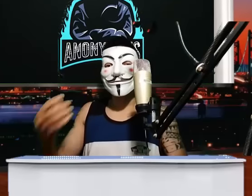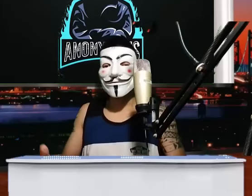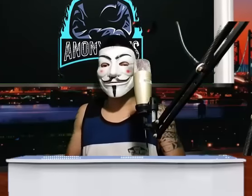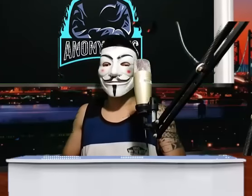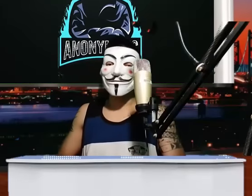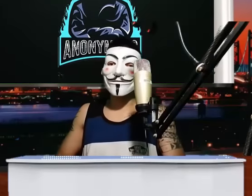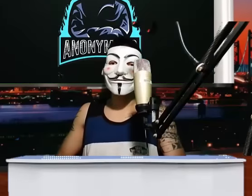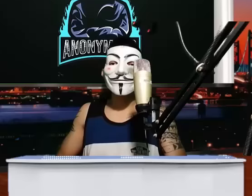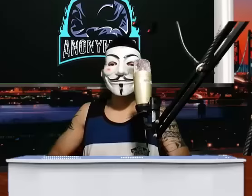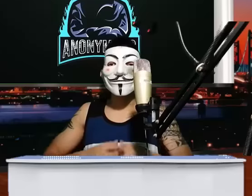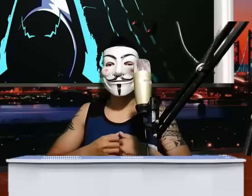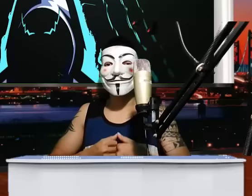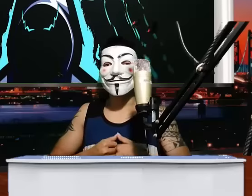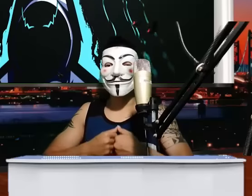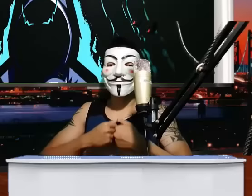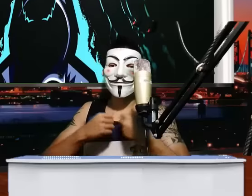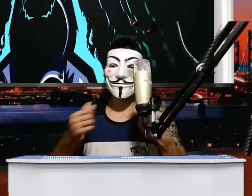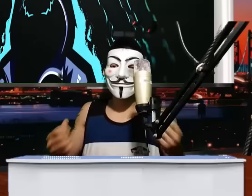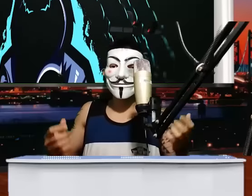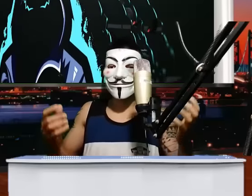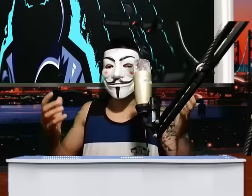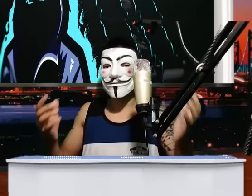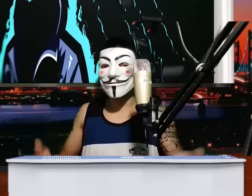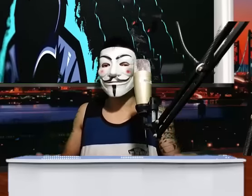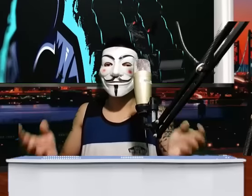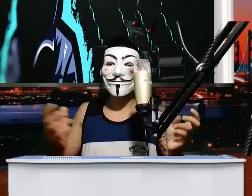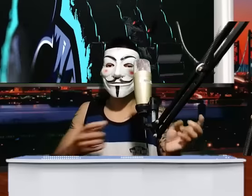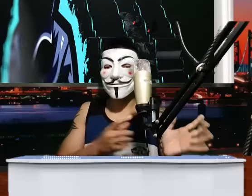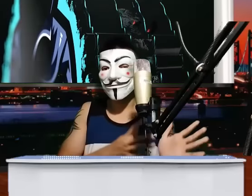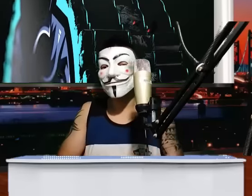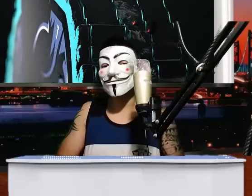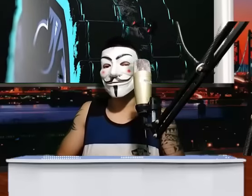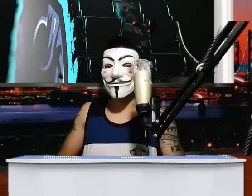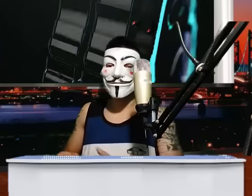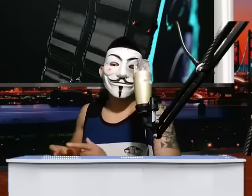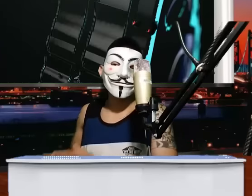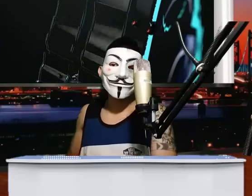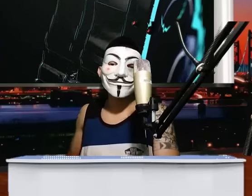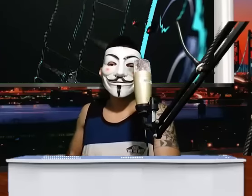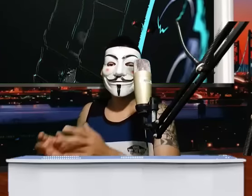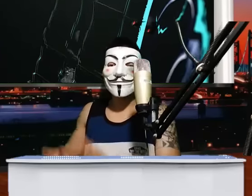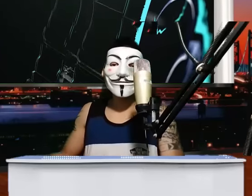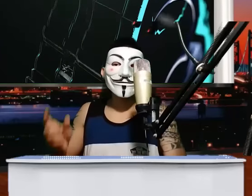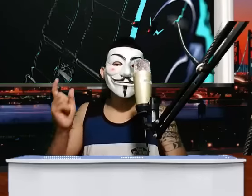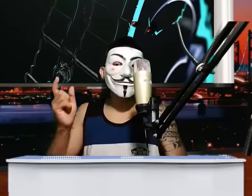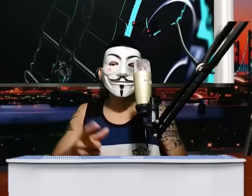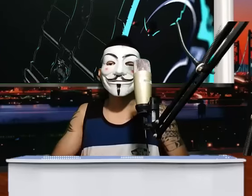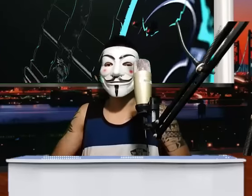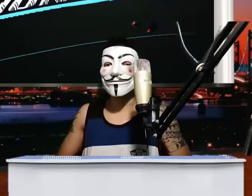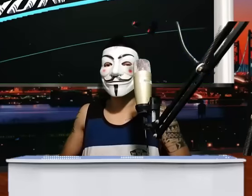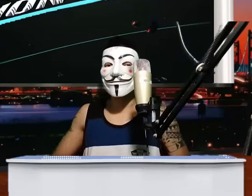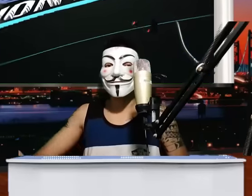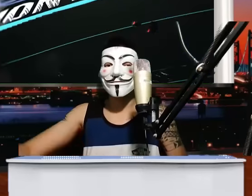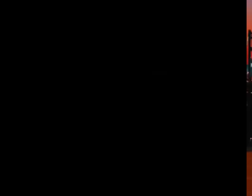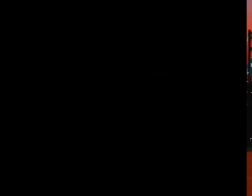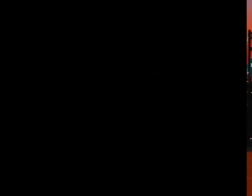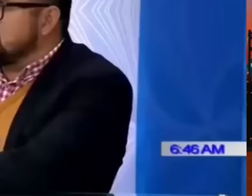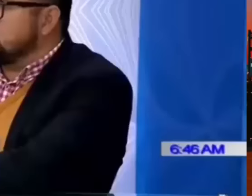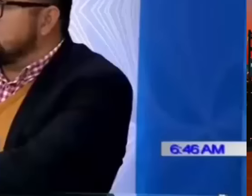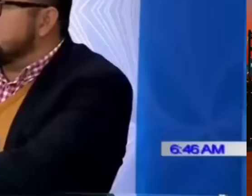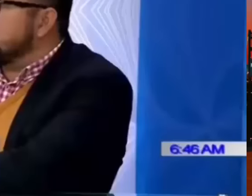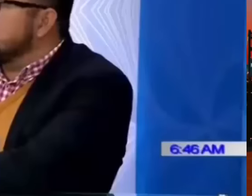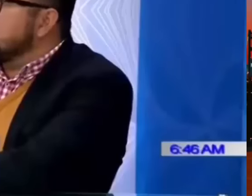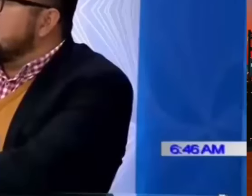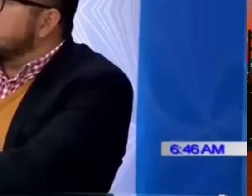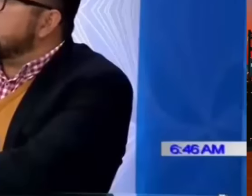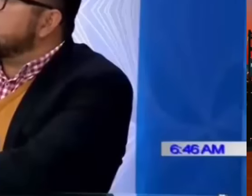Y que nosotros deberíamos abrirles otra vez nuestras puertas, porque según todos estos majes están actualizados.